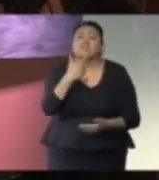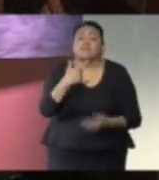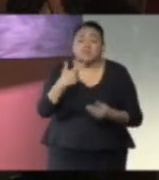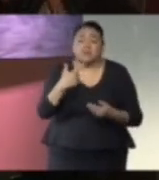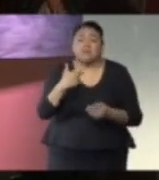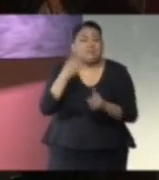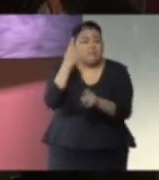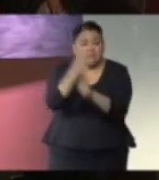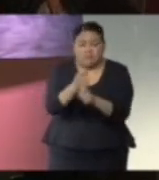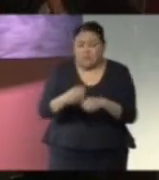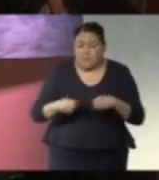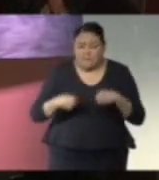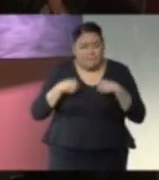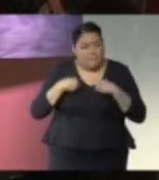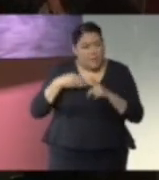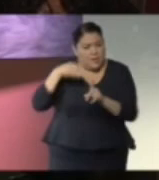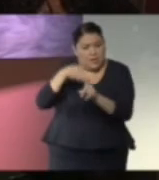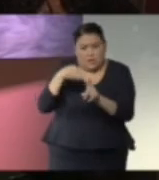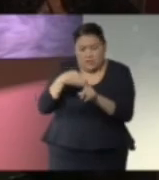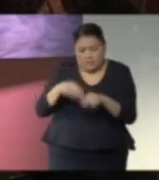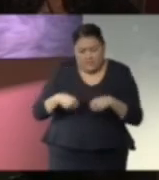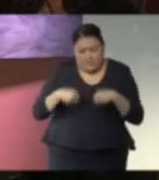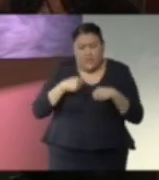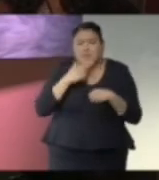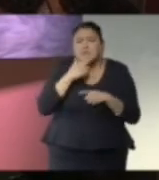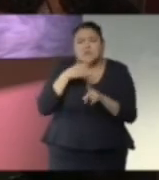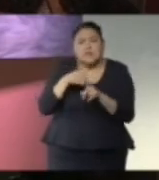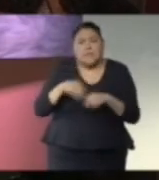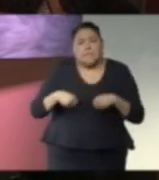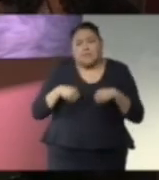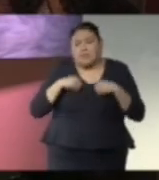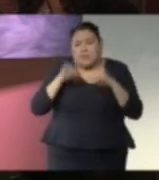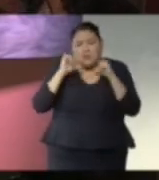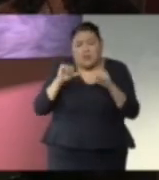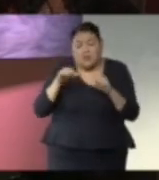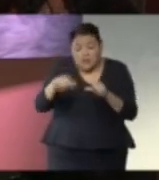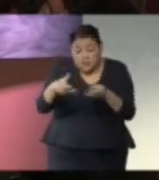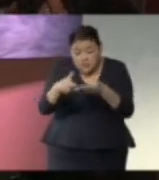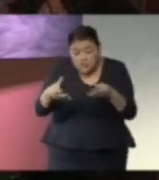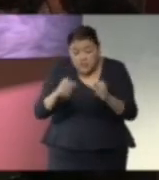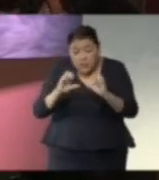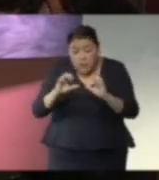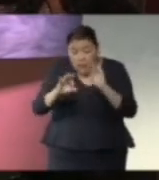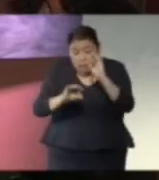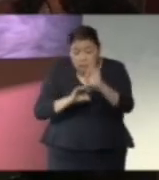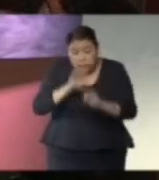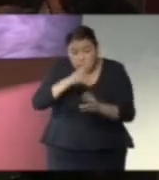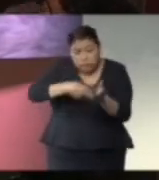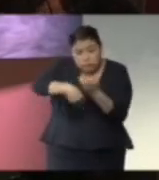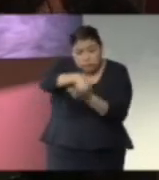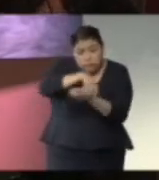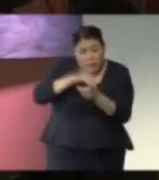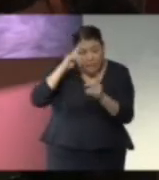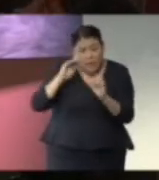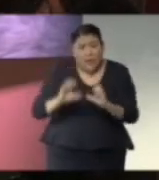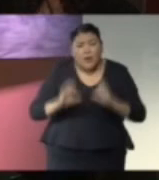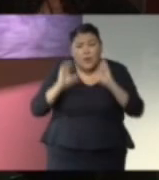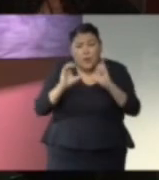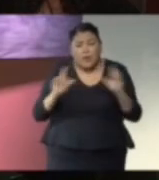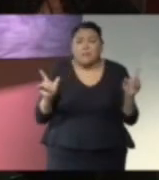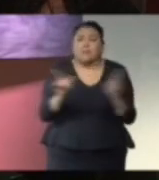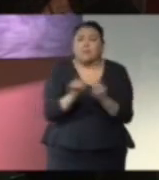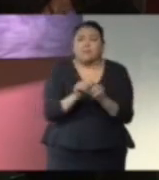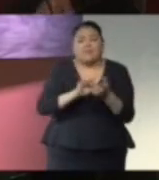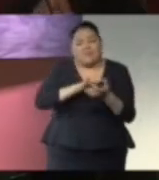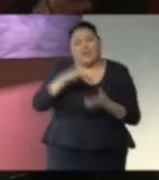vida, la sostenibilidad de una vida de calidad, ¿sí?, y en el centro la justicia y el bienestar. Les agradezco